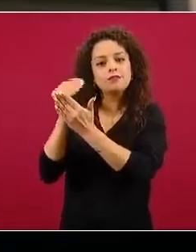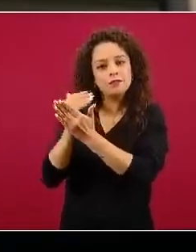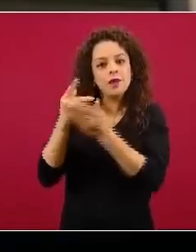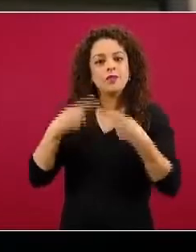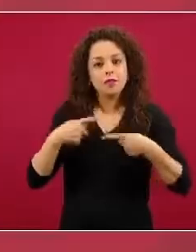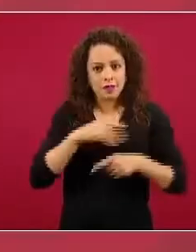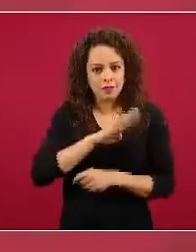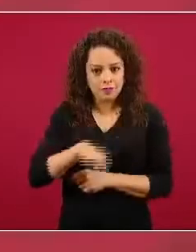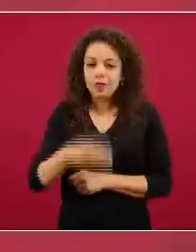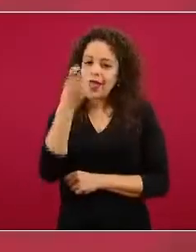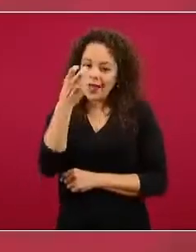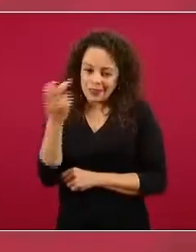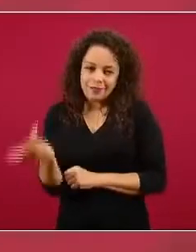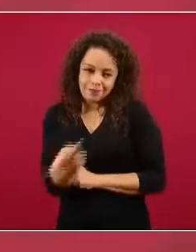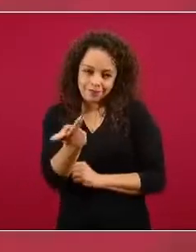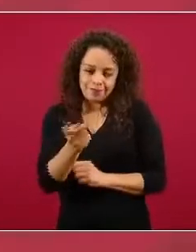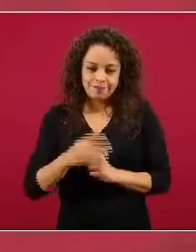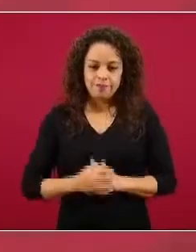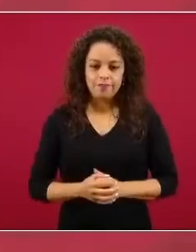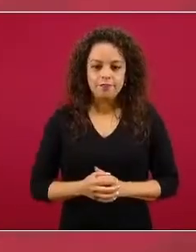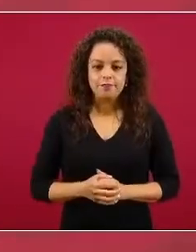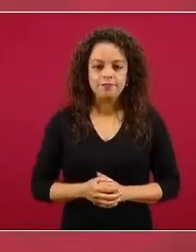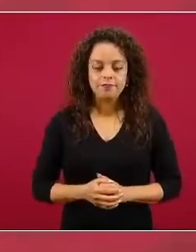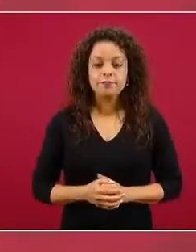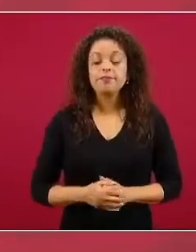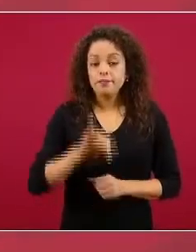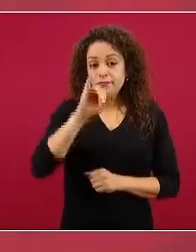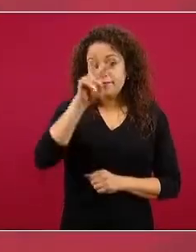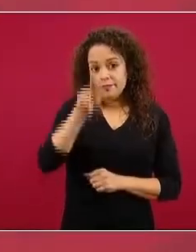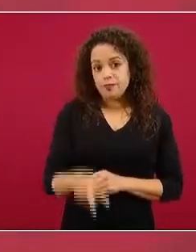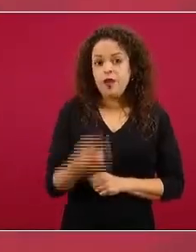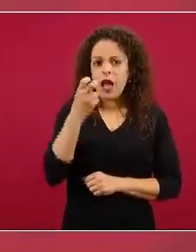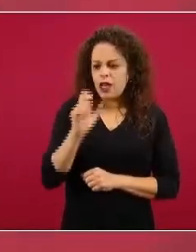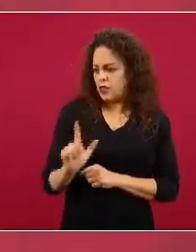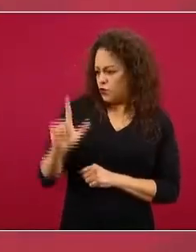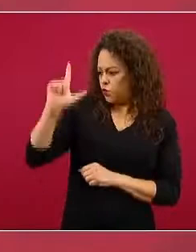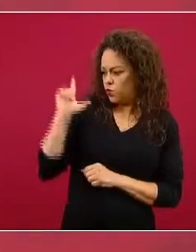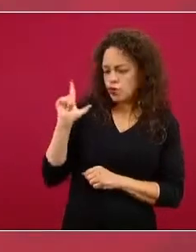pregunta. Sí, definitivamente, de esto hablábamos el lunes precisamente.